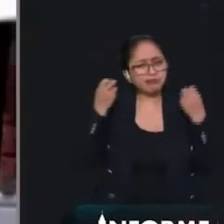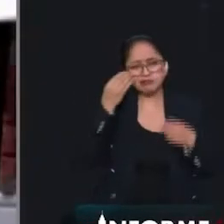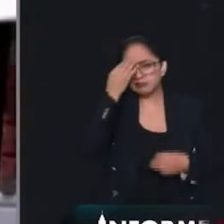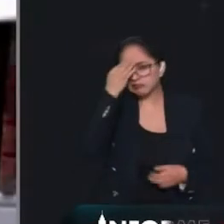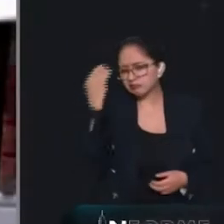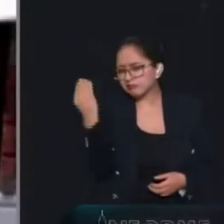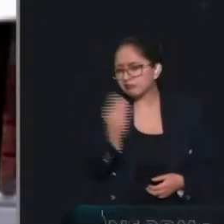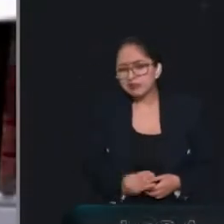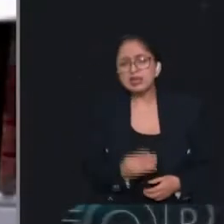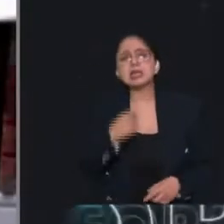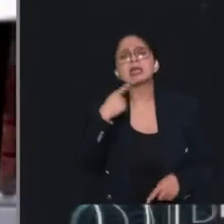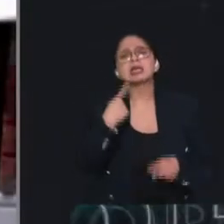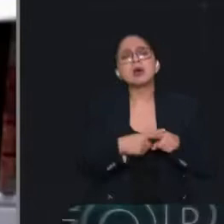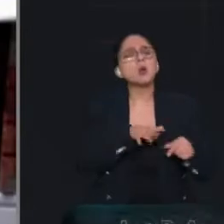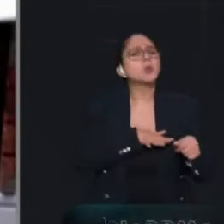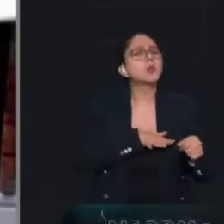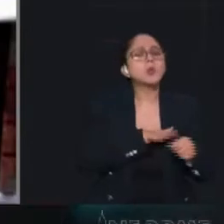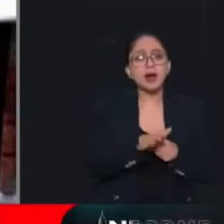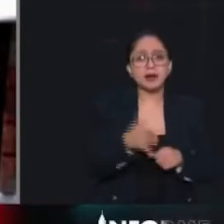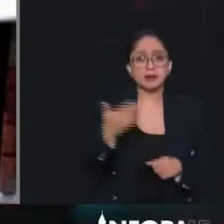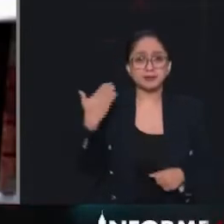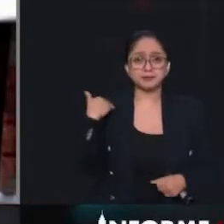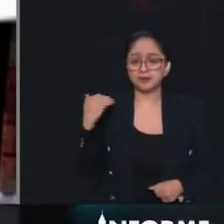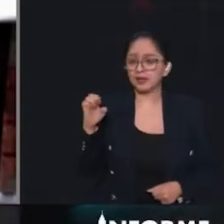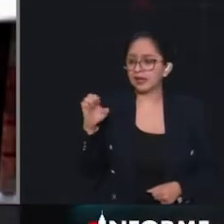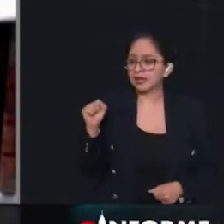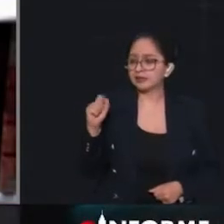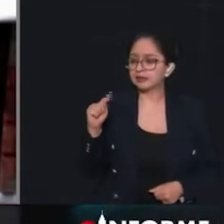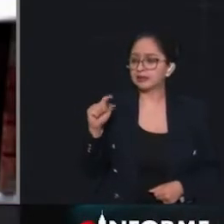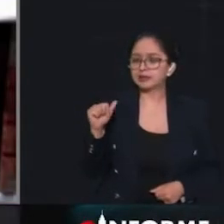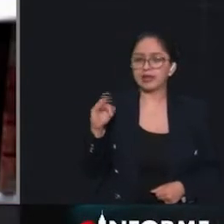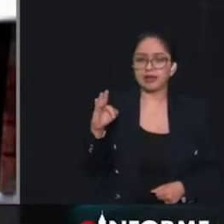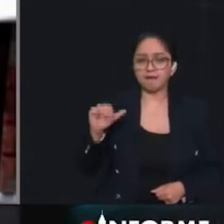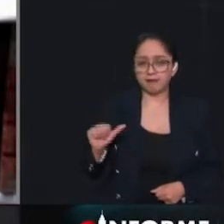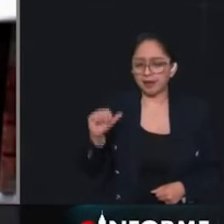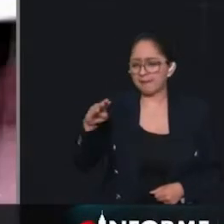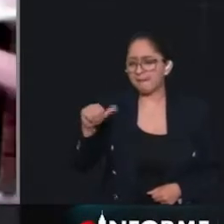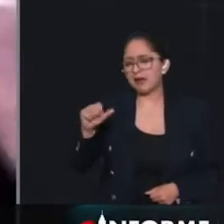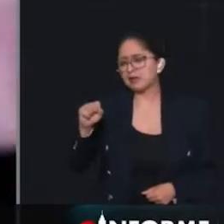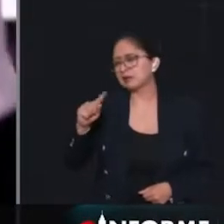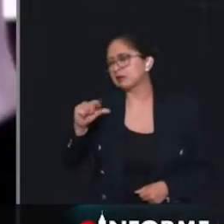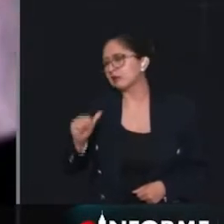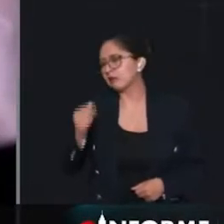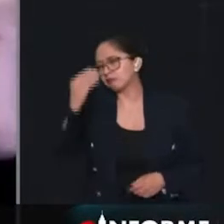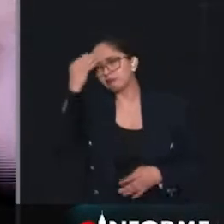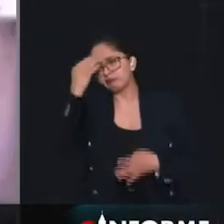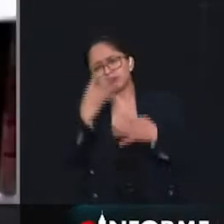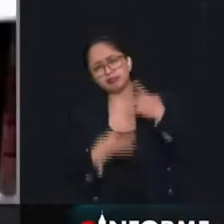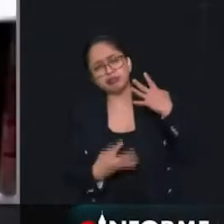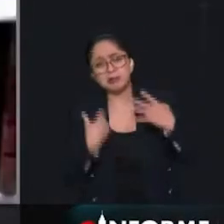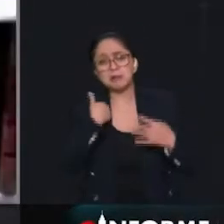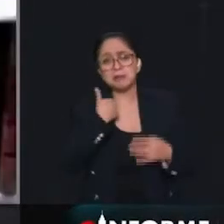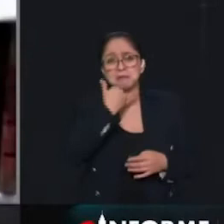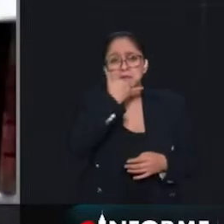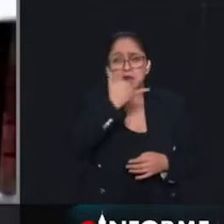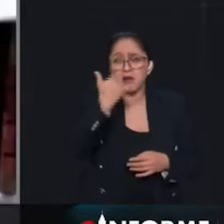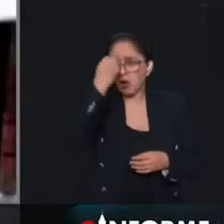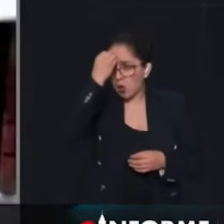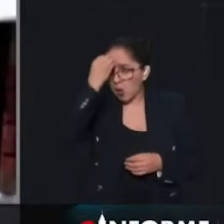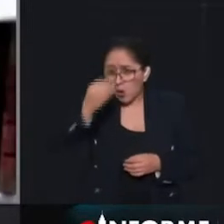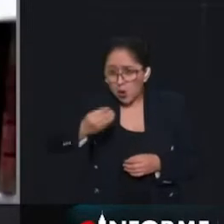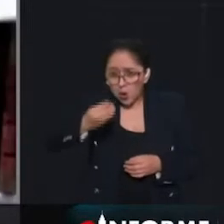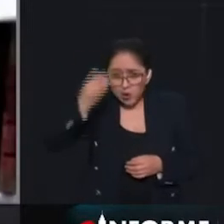el fraude de la estafa maestra. En fin, se me olvida, perdón, son tantas cosas. En tiempos de